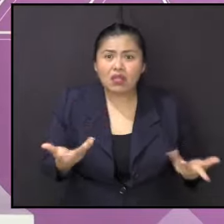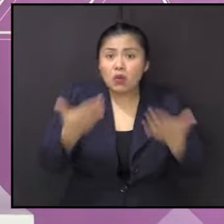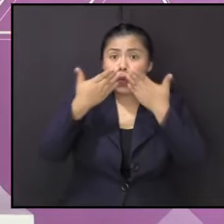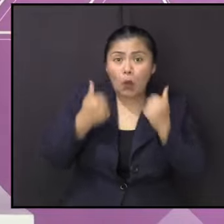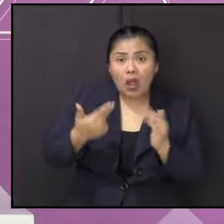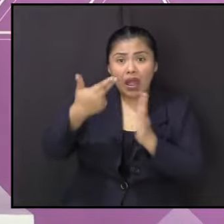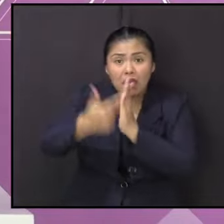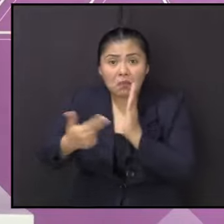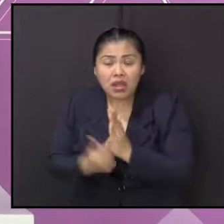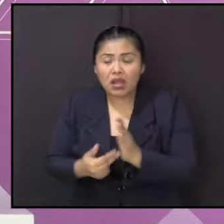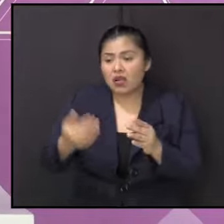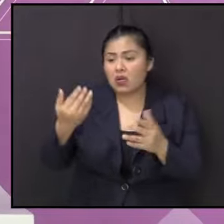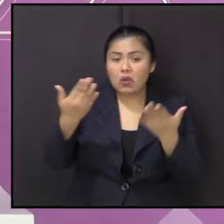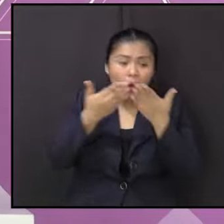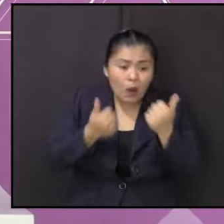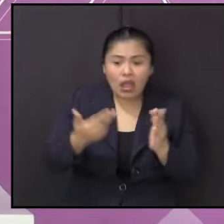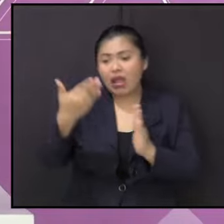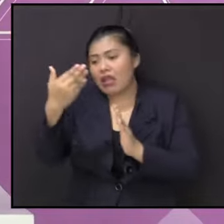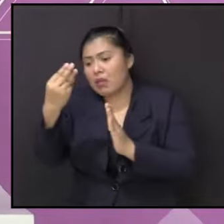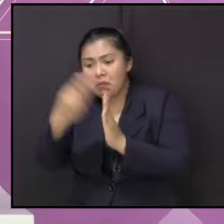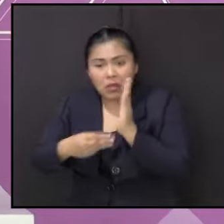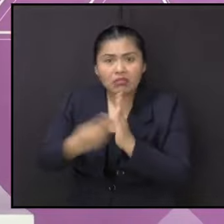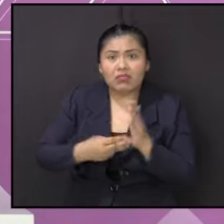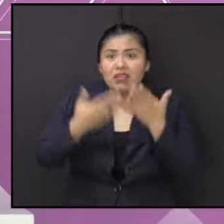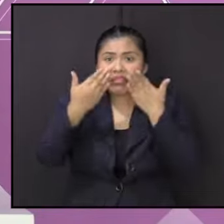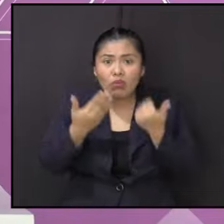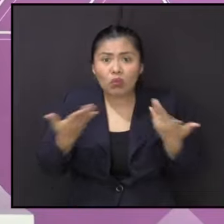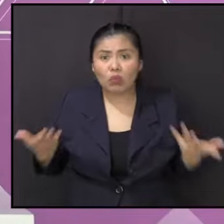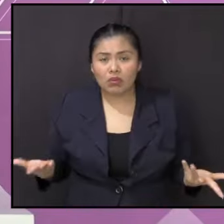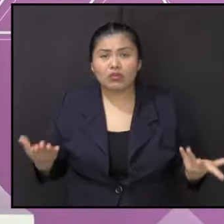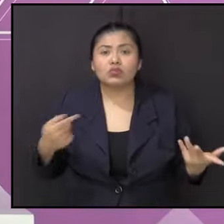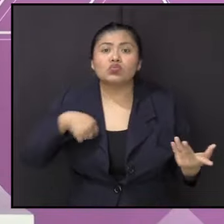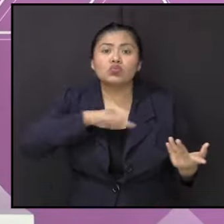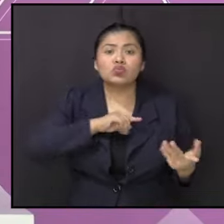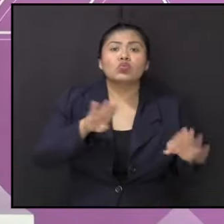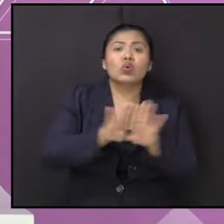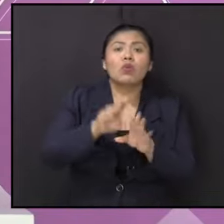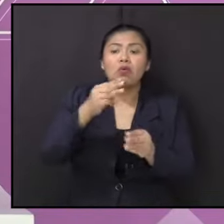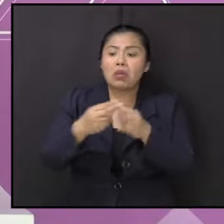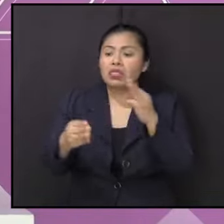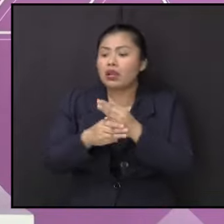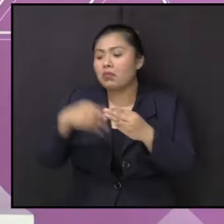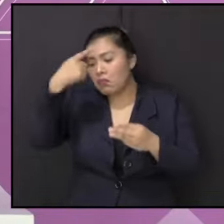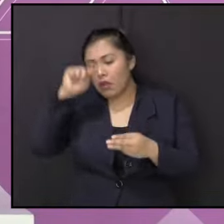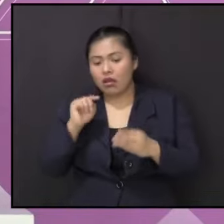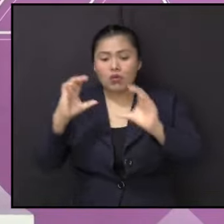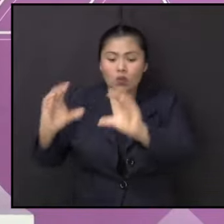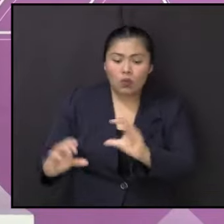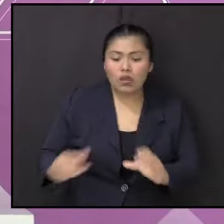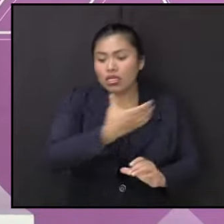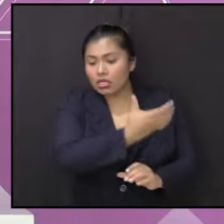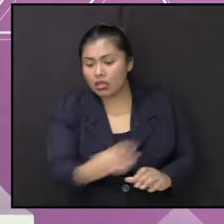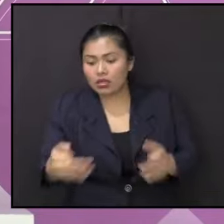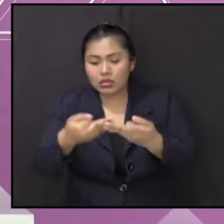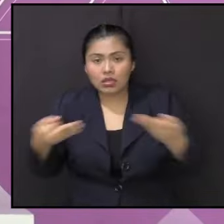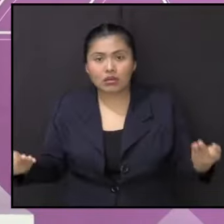herramientas, no hay tecnología, no hay absolutamente nada y por todo esto, pues estamos perdiendo totalmente como sociedad la parte económica.